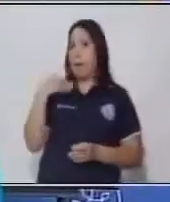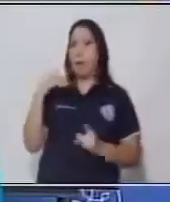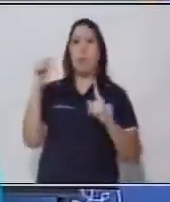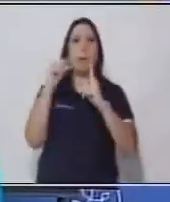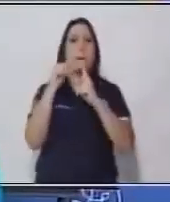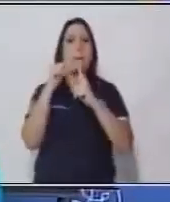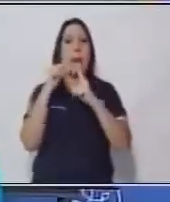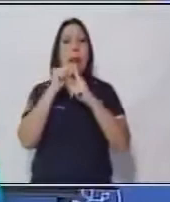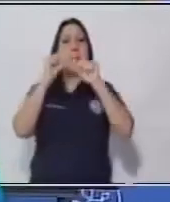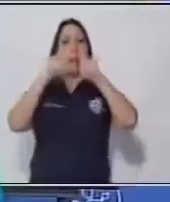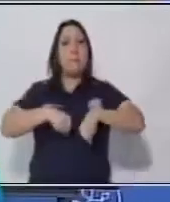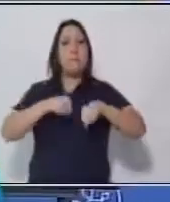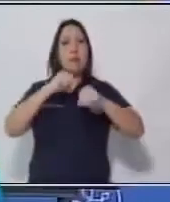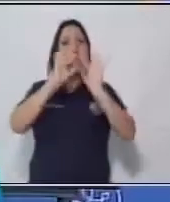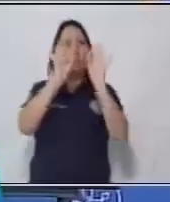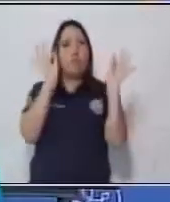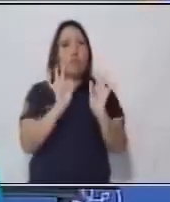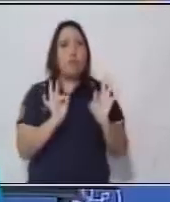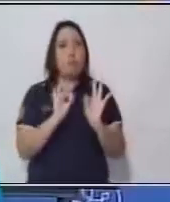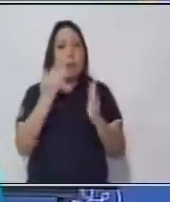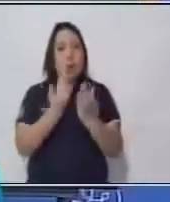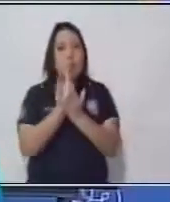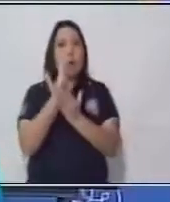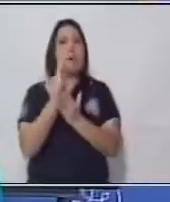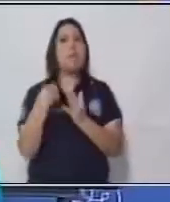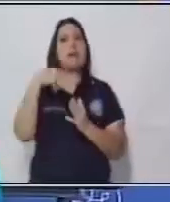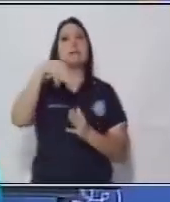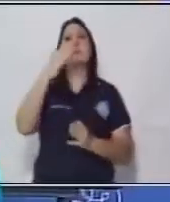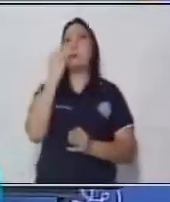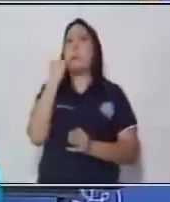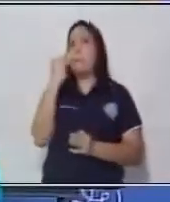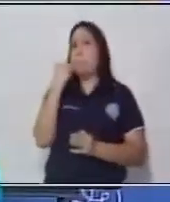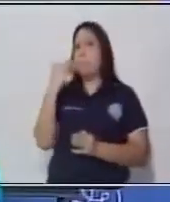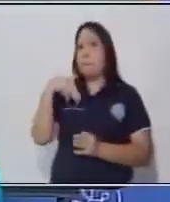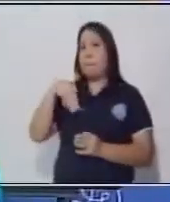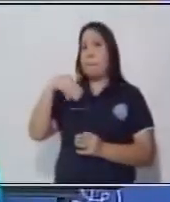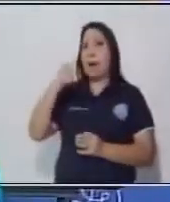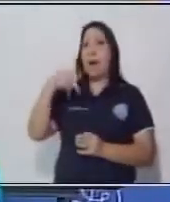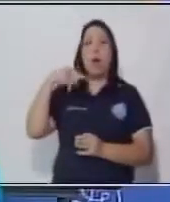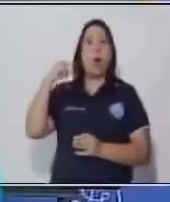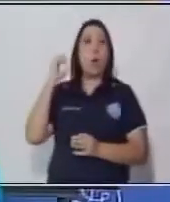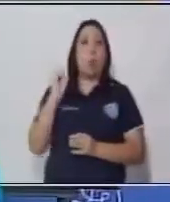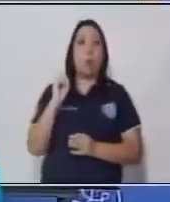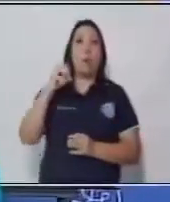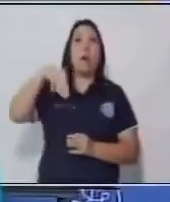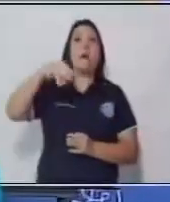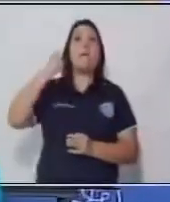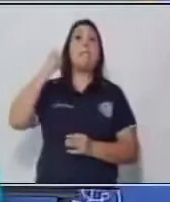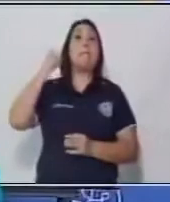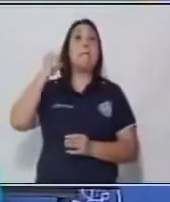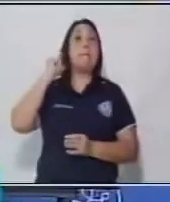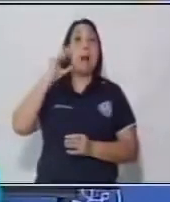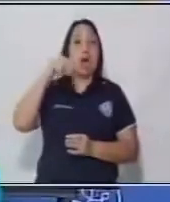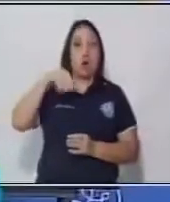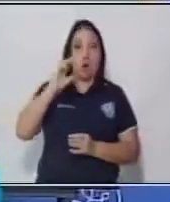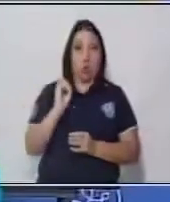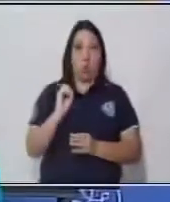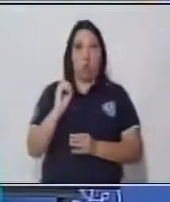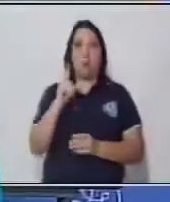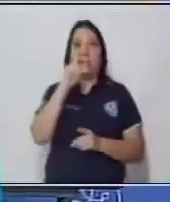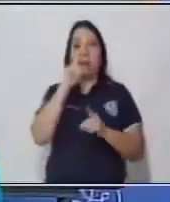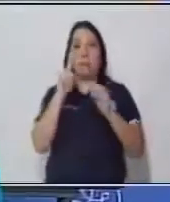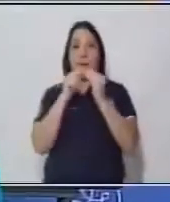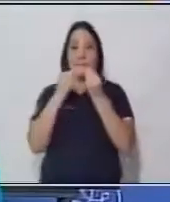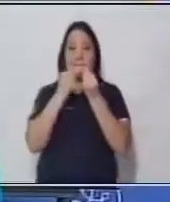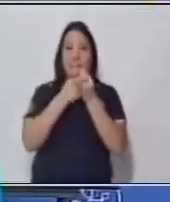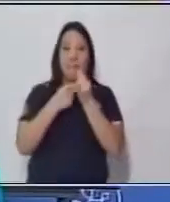palabra podemos formular con esta palabra mango? Magno. De la fruta fresa,